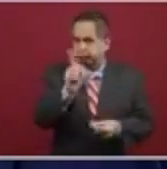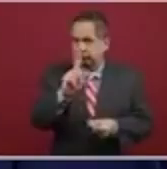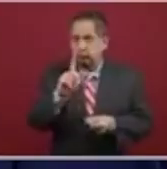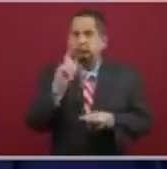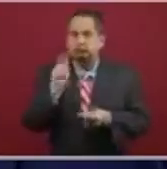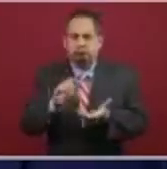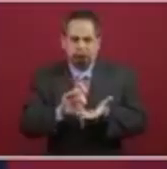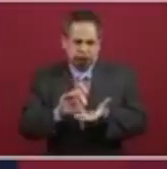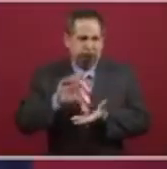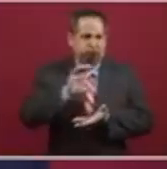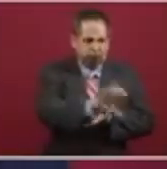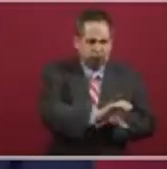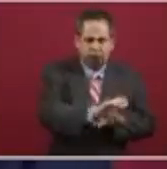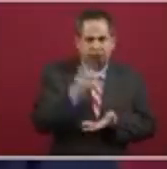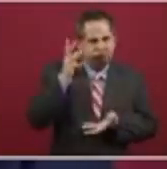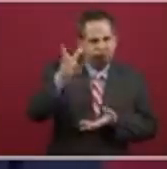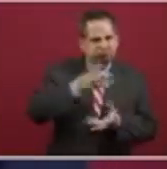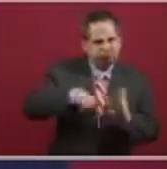de